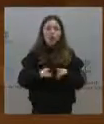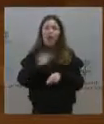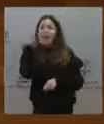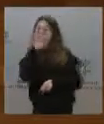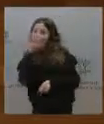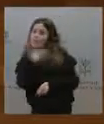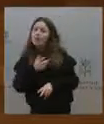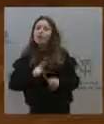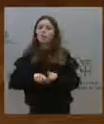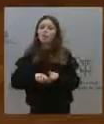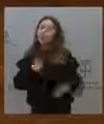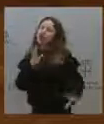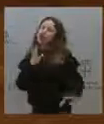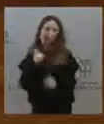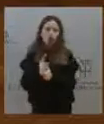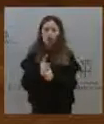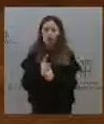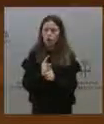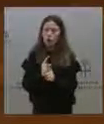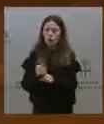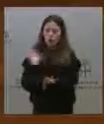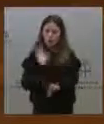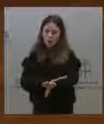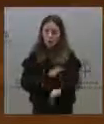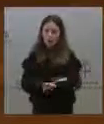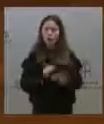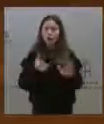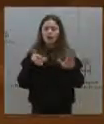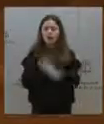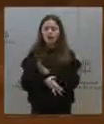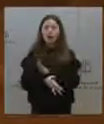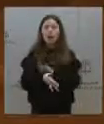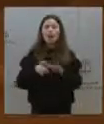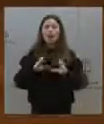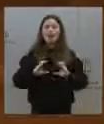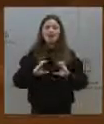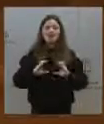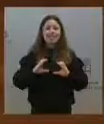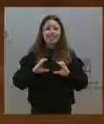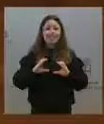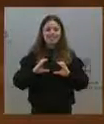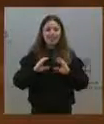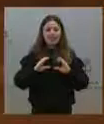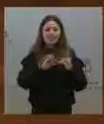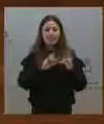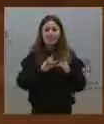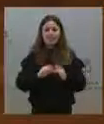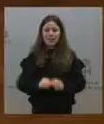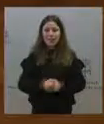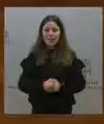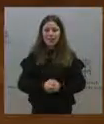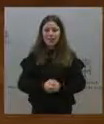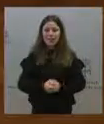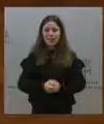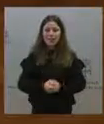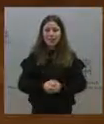este monopolio del sectarismo a la izquierda. Son unos presupuestos también negociados en la oscuridad, el oscurantismo.